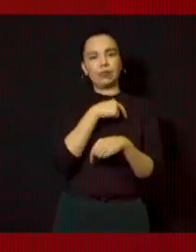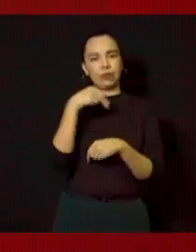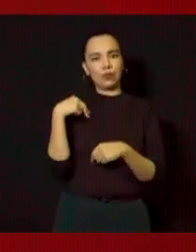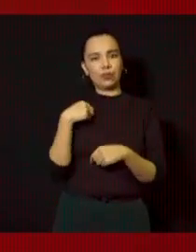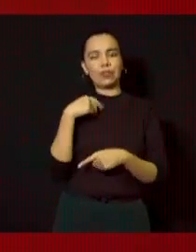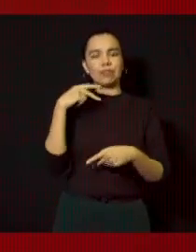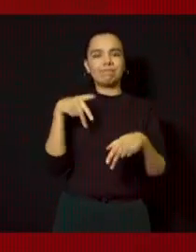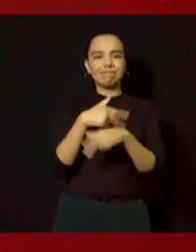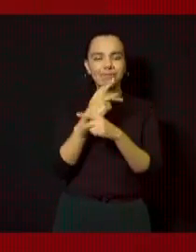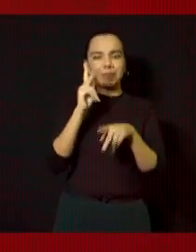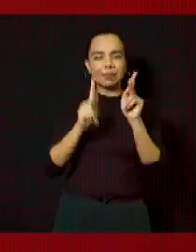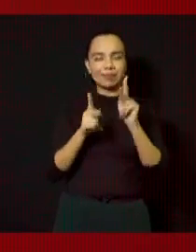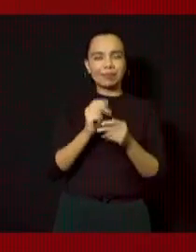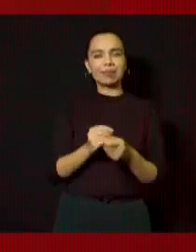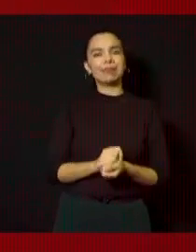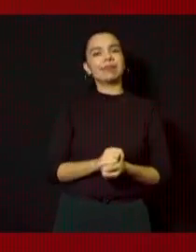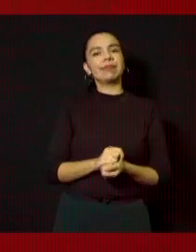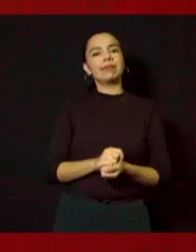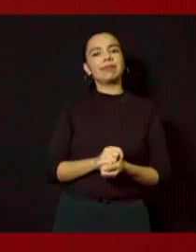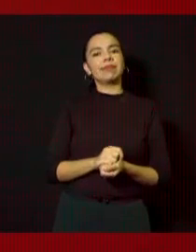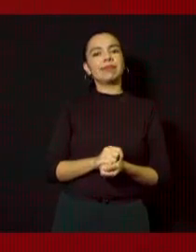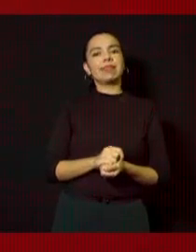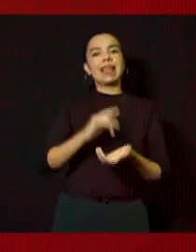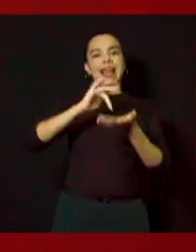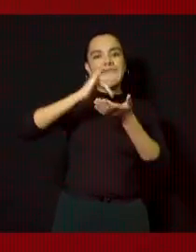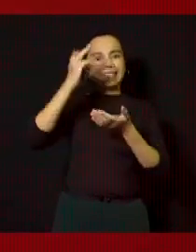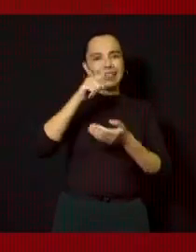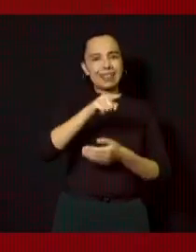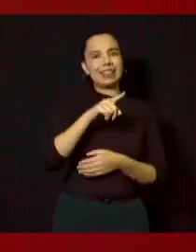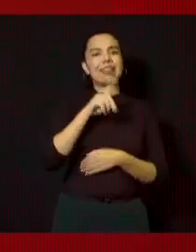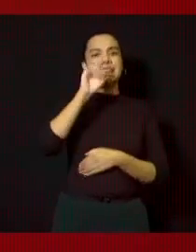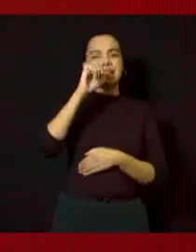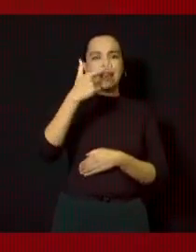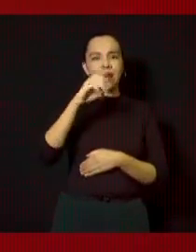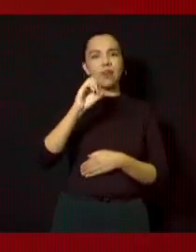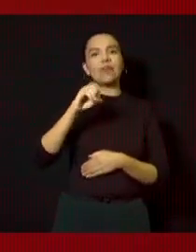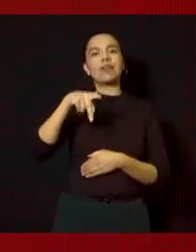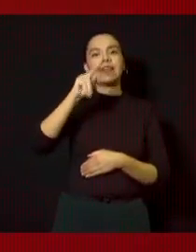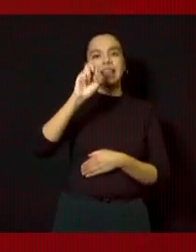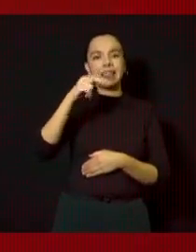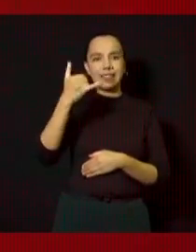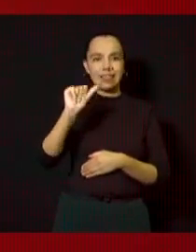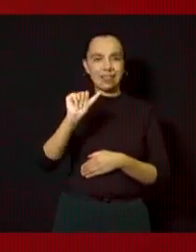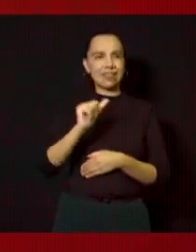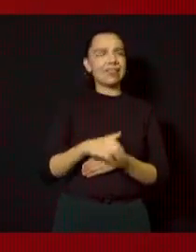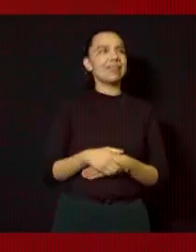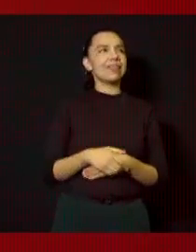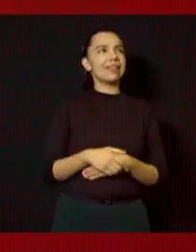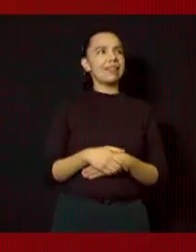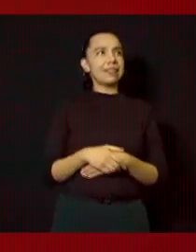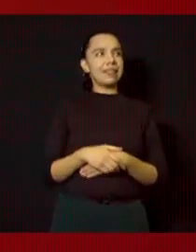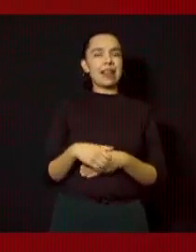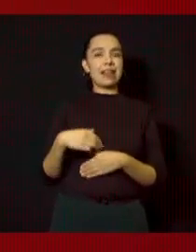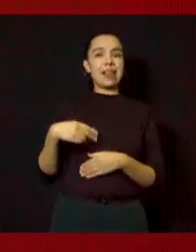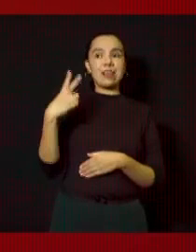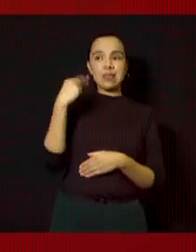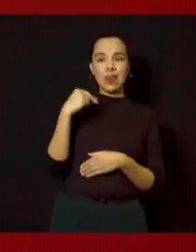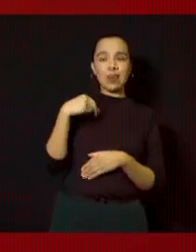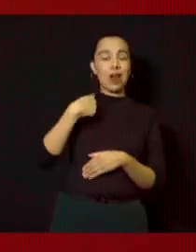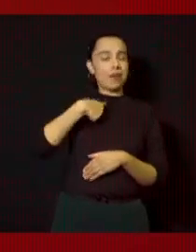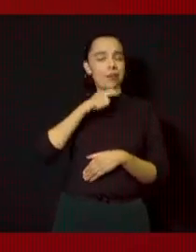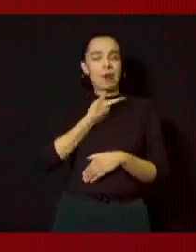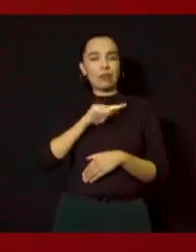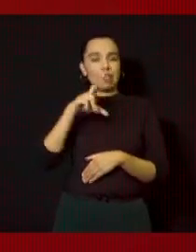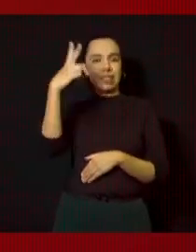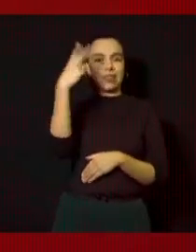gracias. Kenia, gracias no. Gracias a ti, Diego. Gracias a ti, Kenia. No. No, yo no tomo un no como respuesta. De Diego